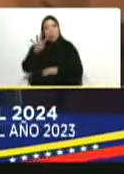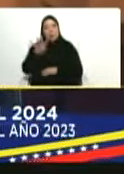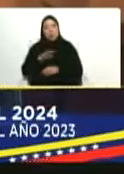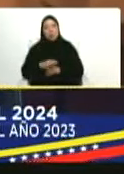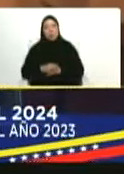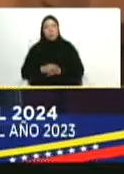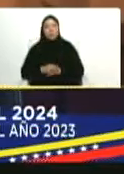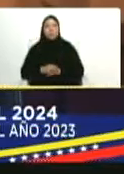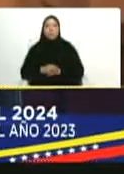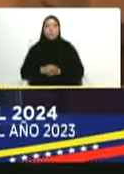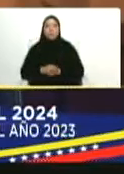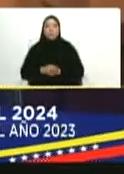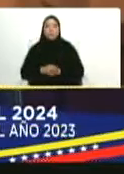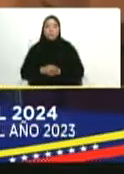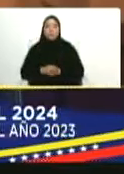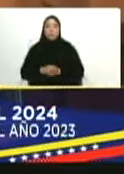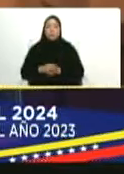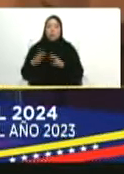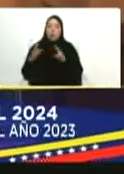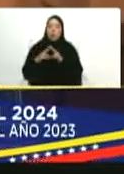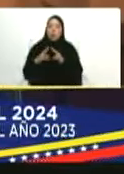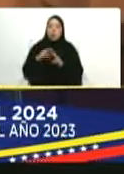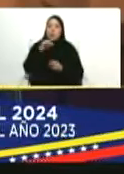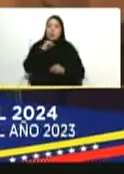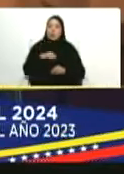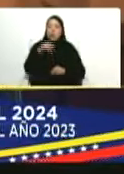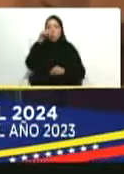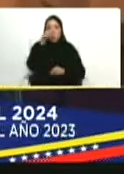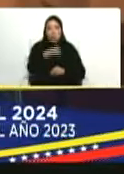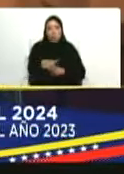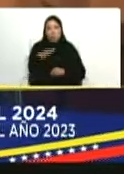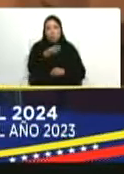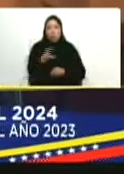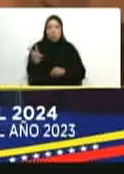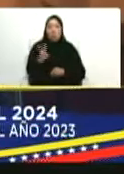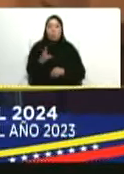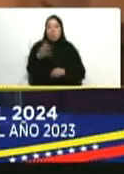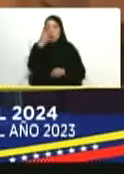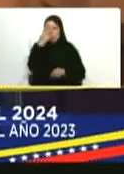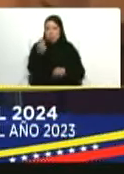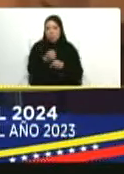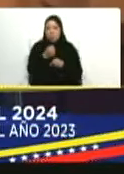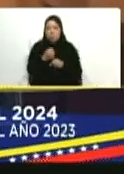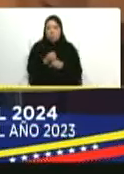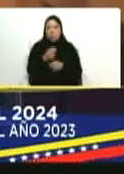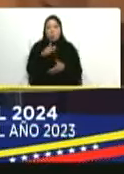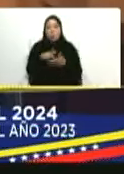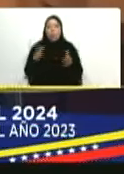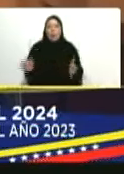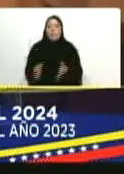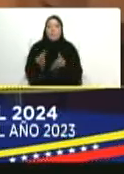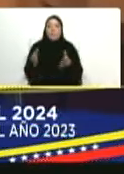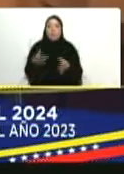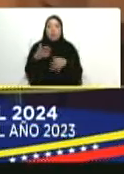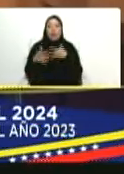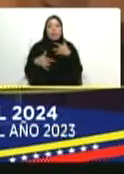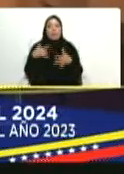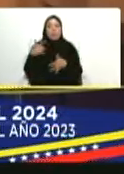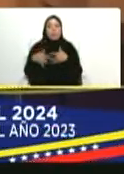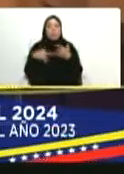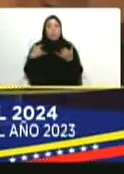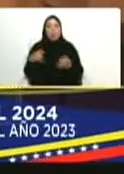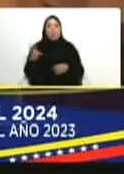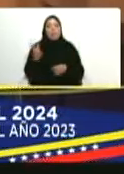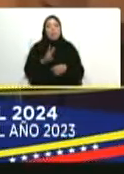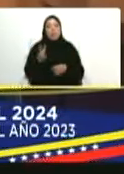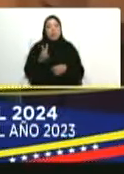2024. Conocer la historia de los pueblos es fundamental para entender su presente, motivado a que los eventos ocurridos en el